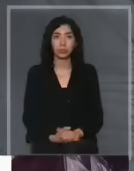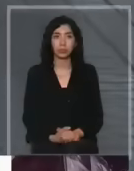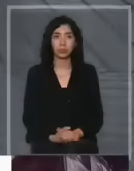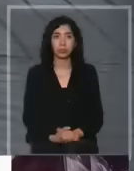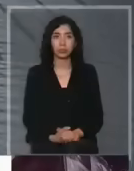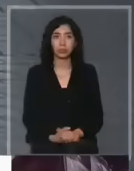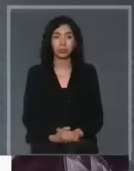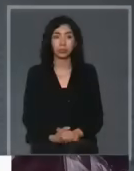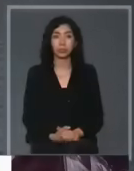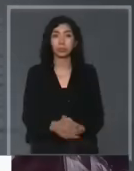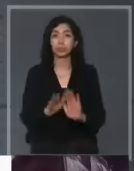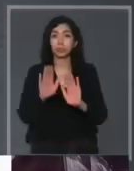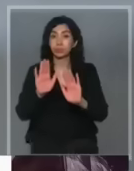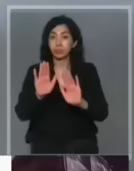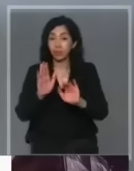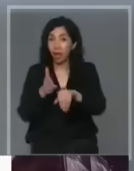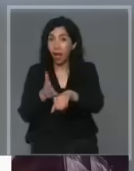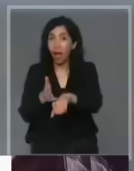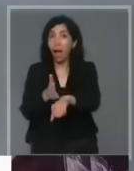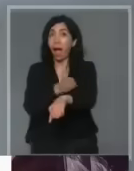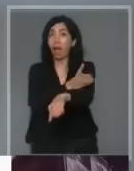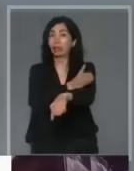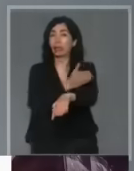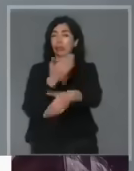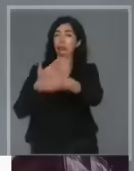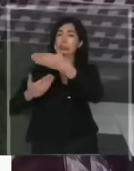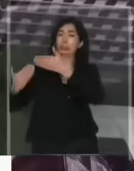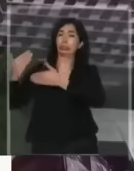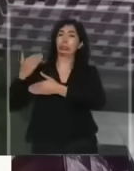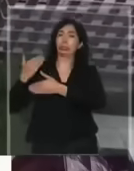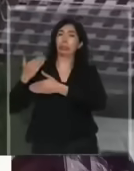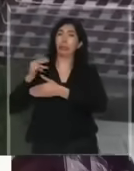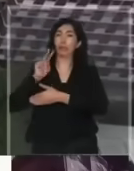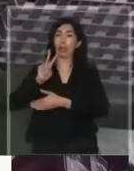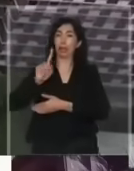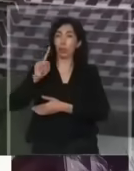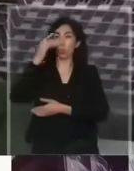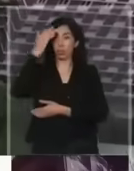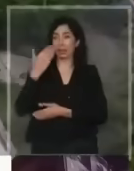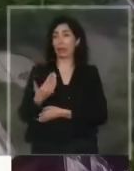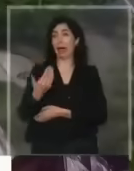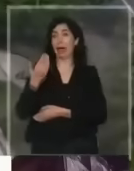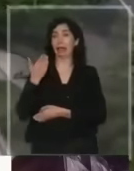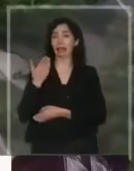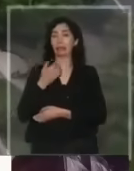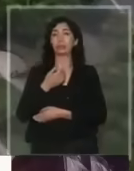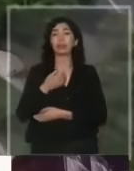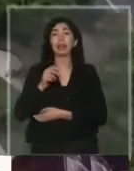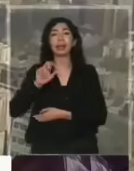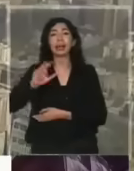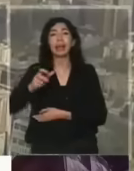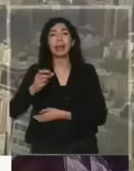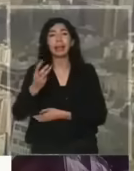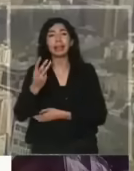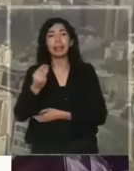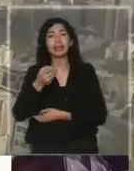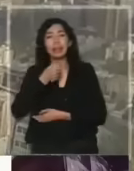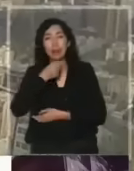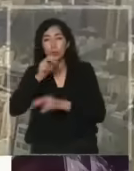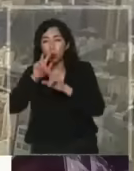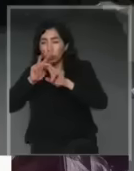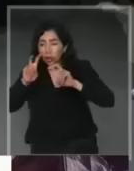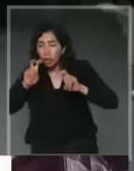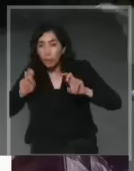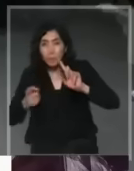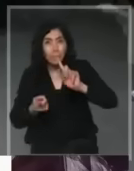Pero antes de llegar a ese momento, hay que retroceder 21 días. Reportajes Tele13 pudo reconstruir el día 1. Aquí partió